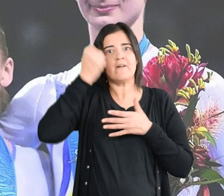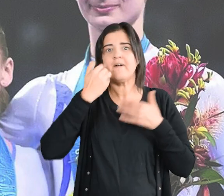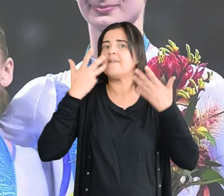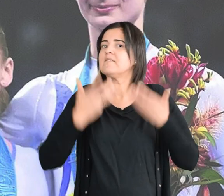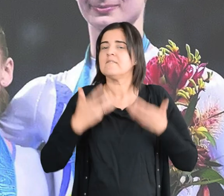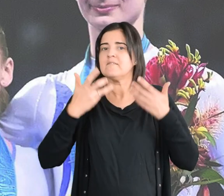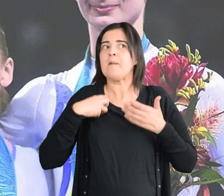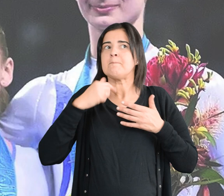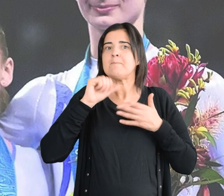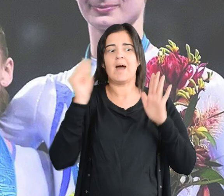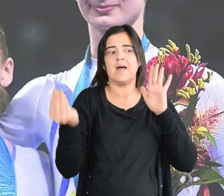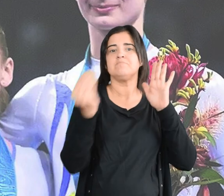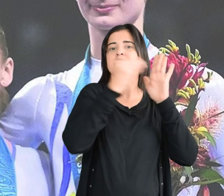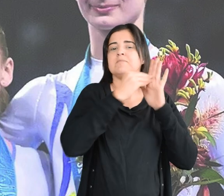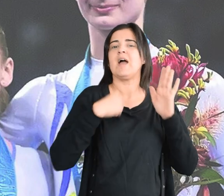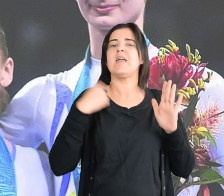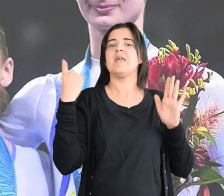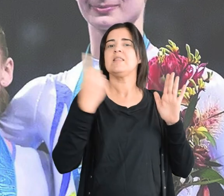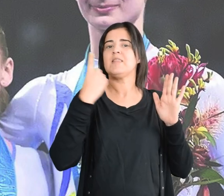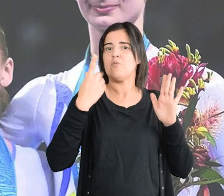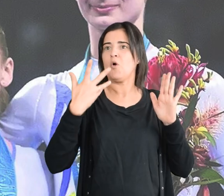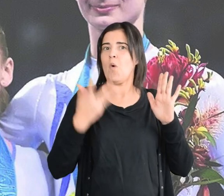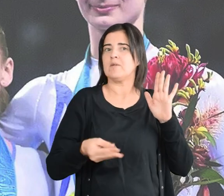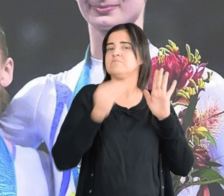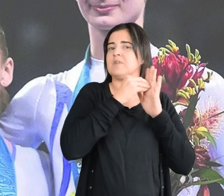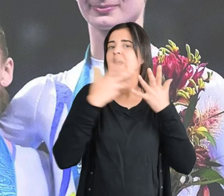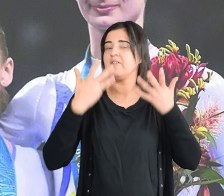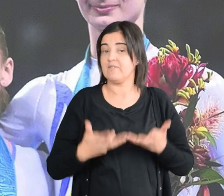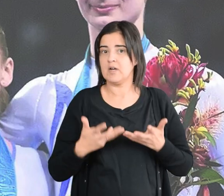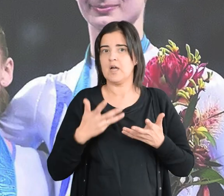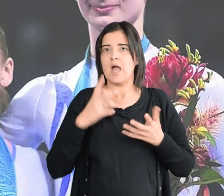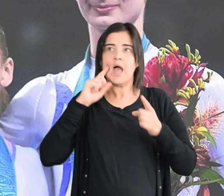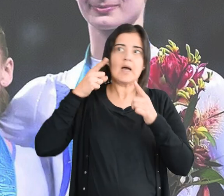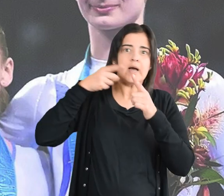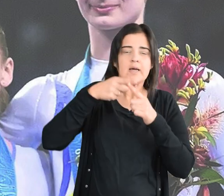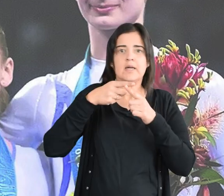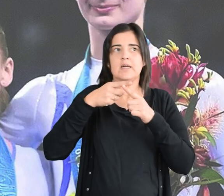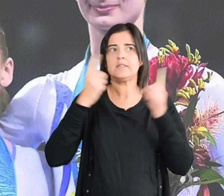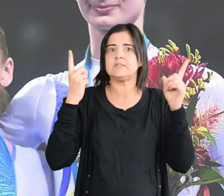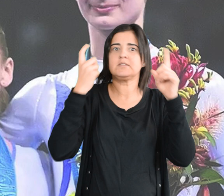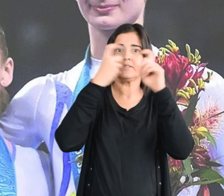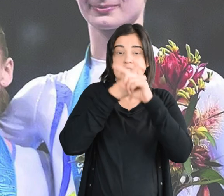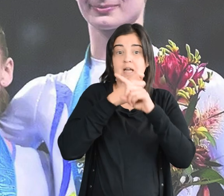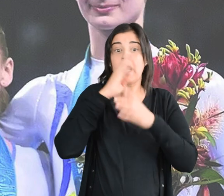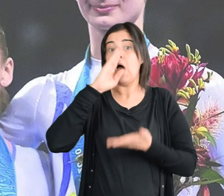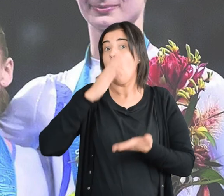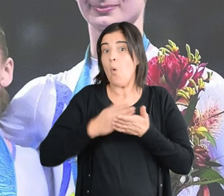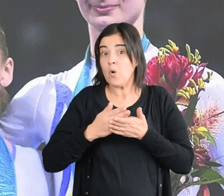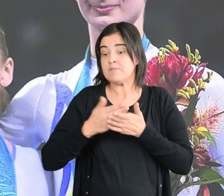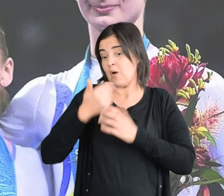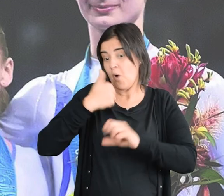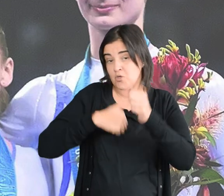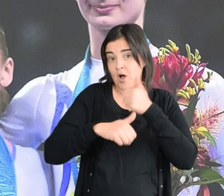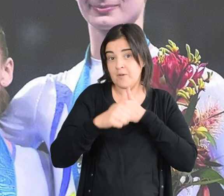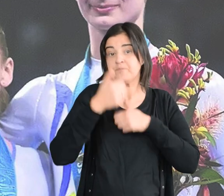sueñan con clasificar para la general individual El desafío es cada vez mayor y es en la última rotación